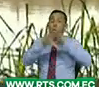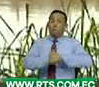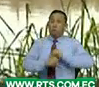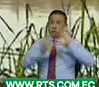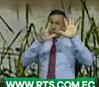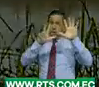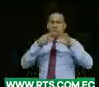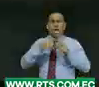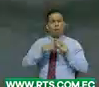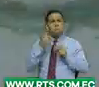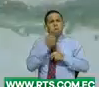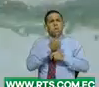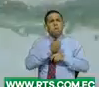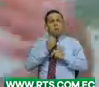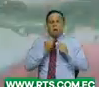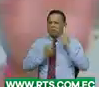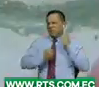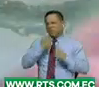estero